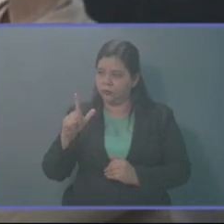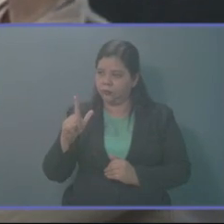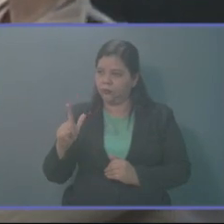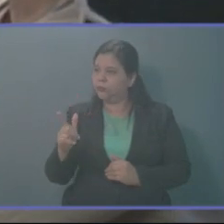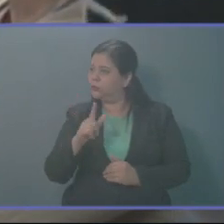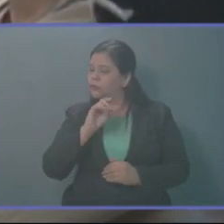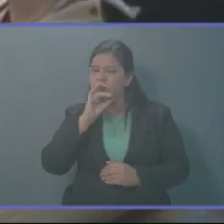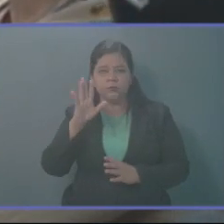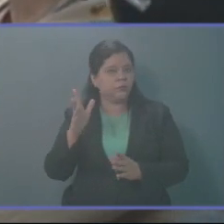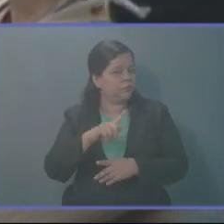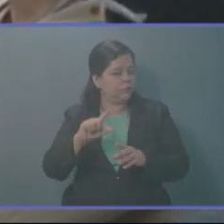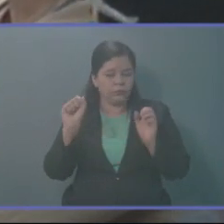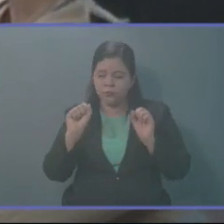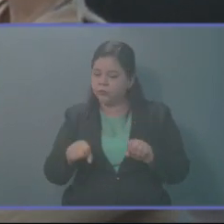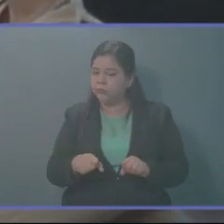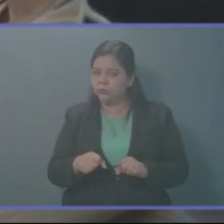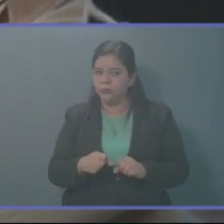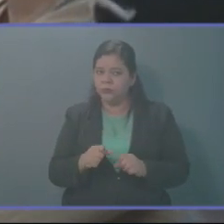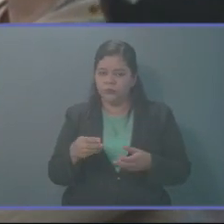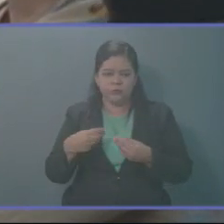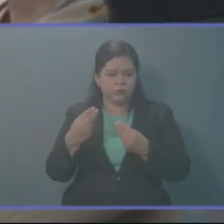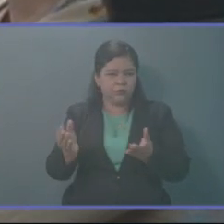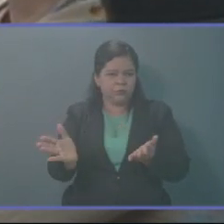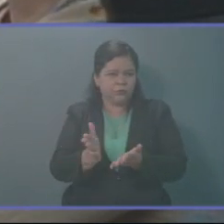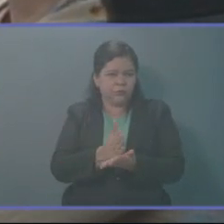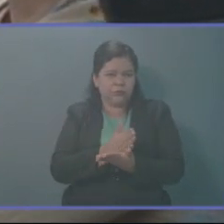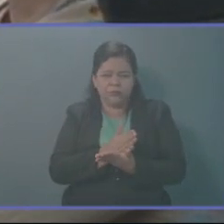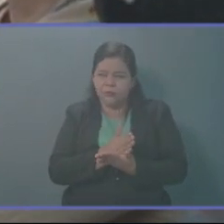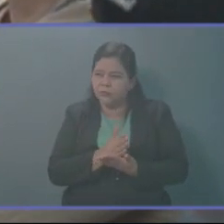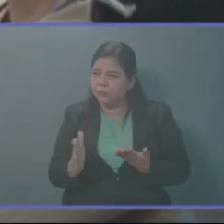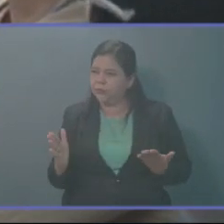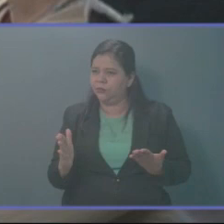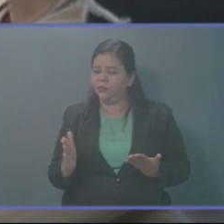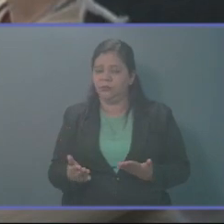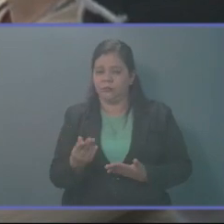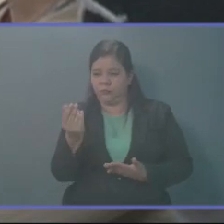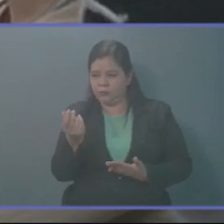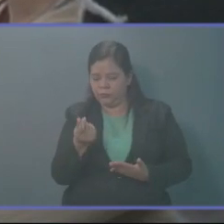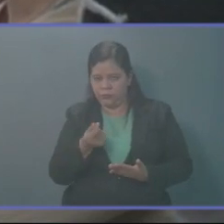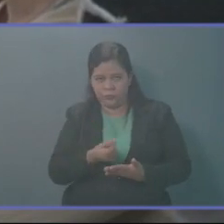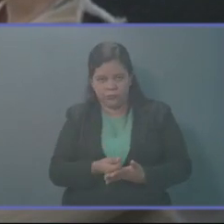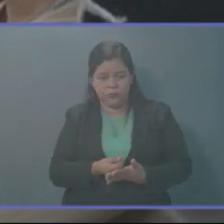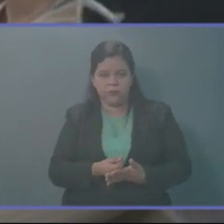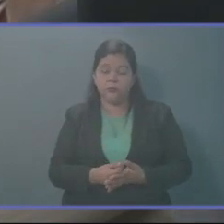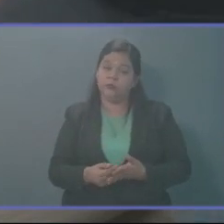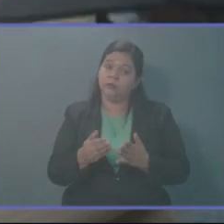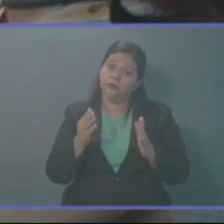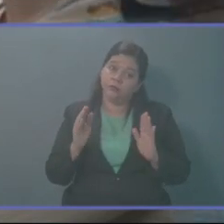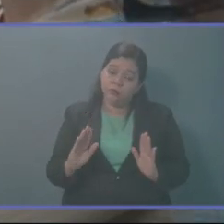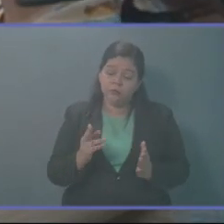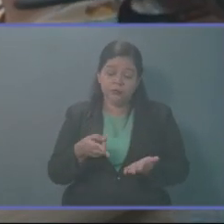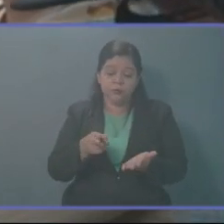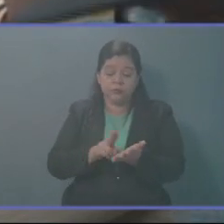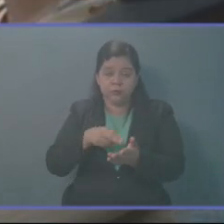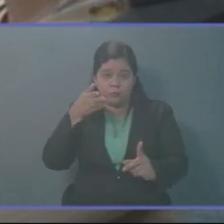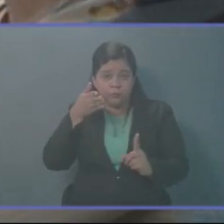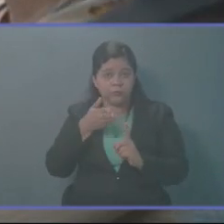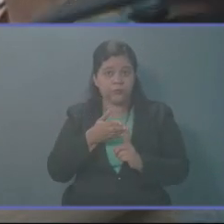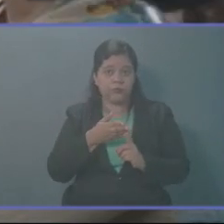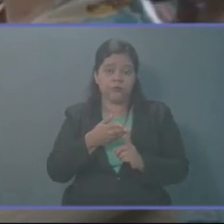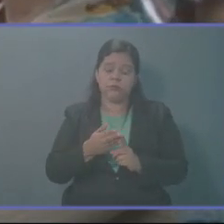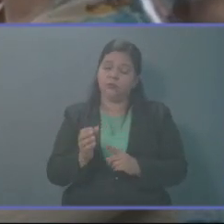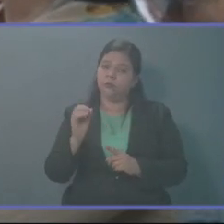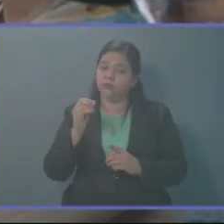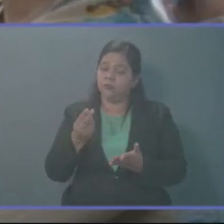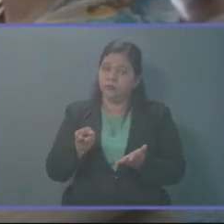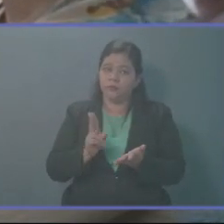podrá transferir a ningún título recursos financieros o contratar directa o indirectamente